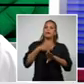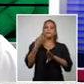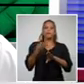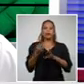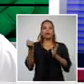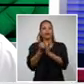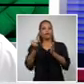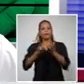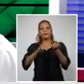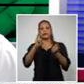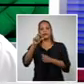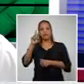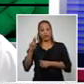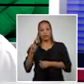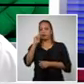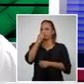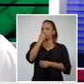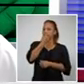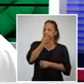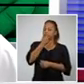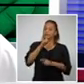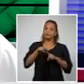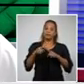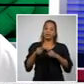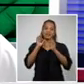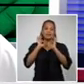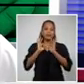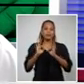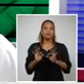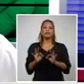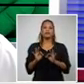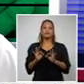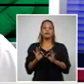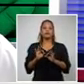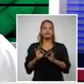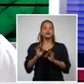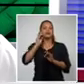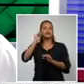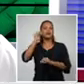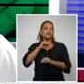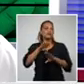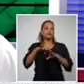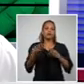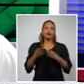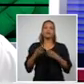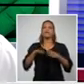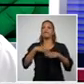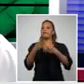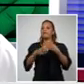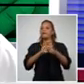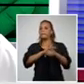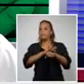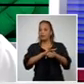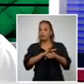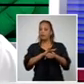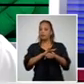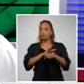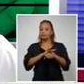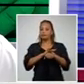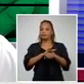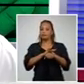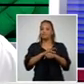PCR y lamentablemente, teniendo en cuenta las comorbilidades que padecía previas